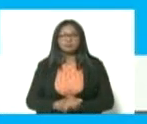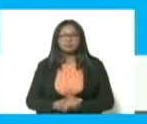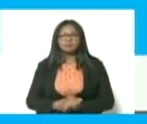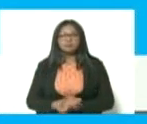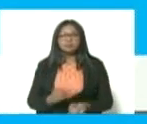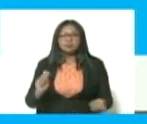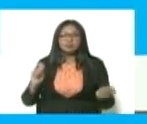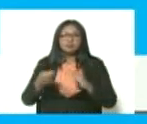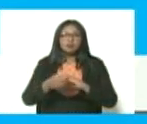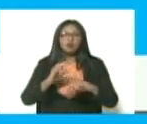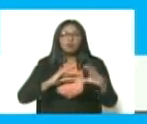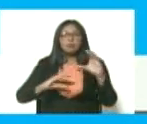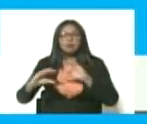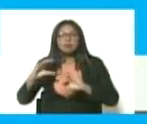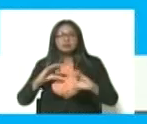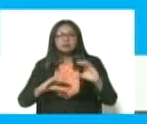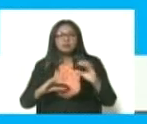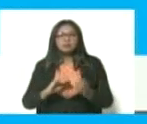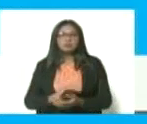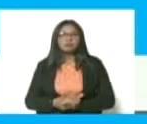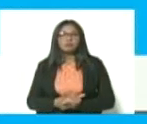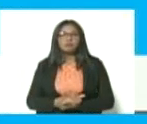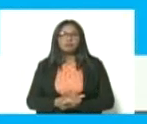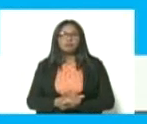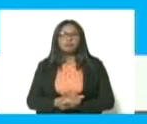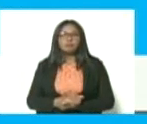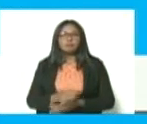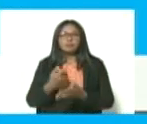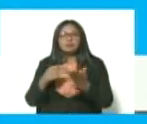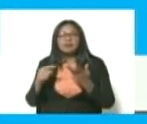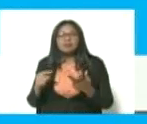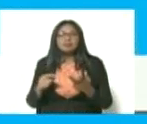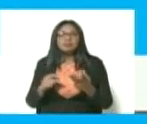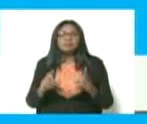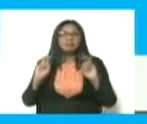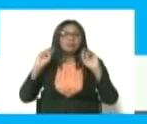intercambiar comunicaciones y para diversos temas.